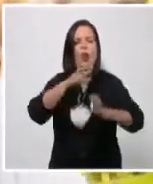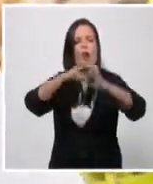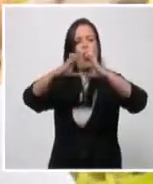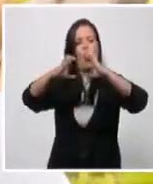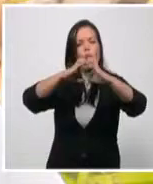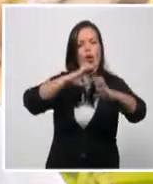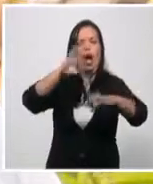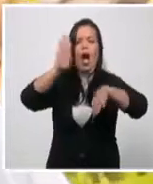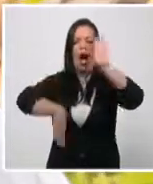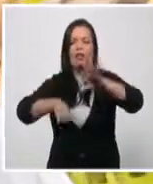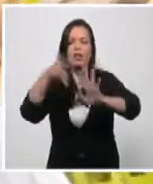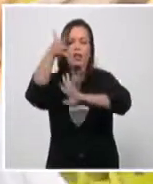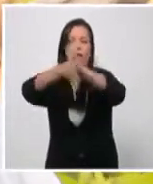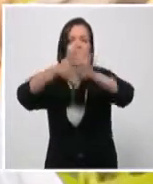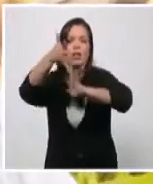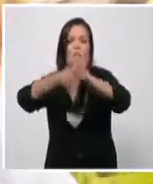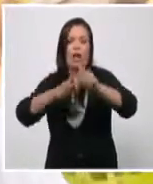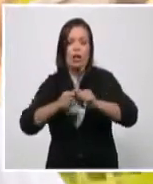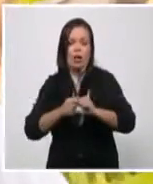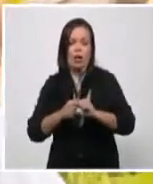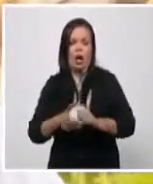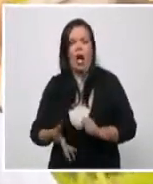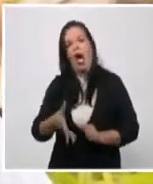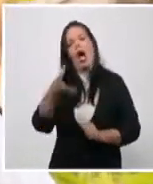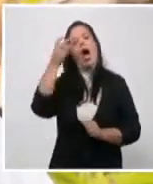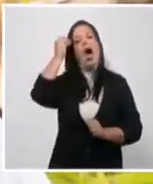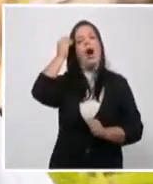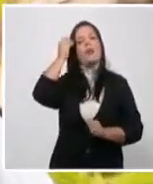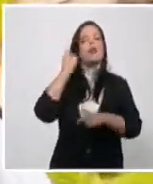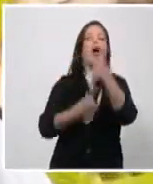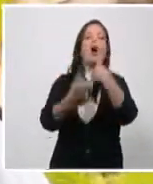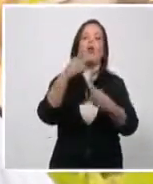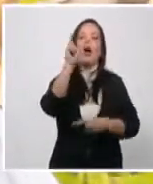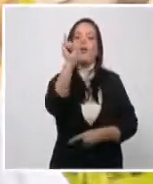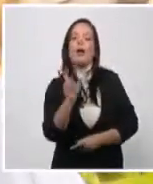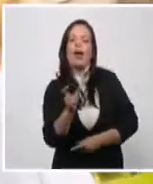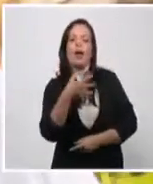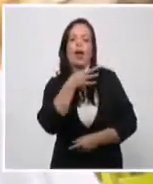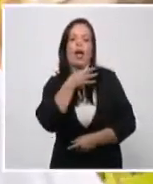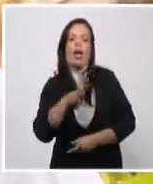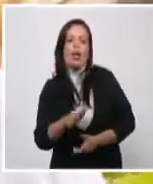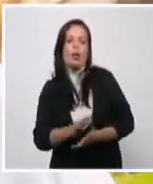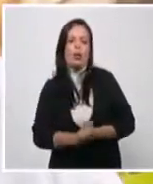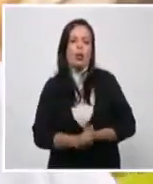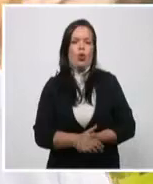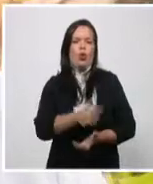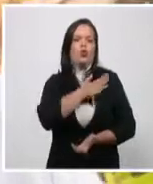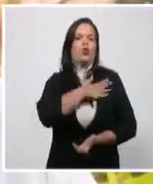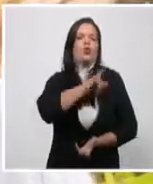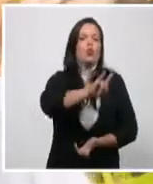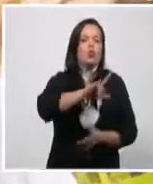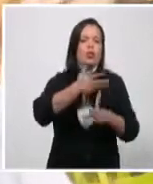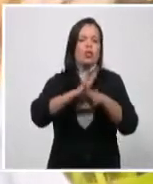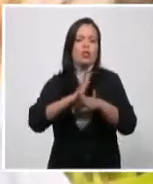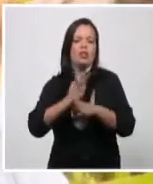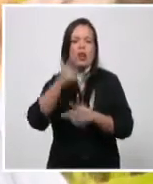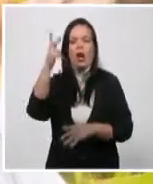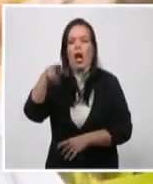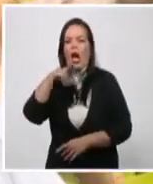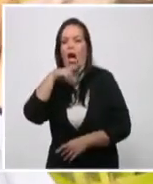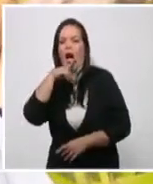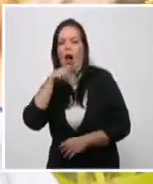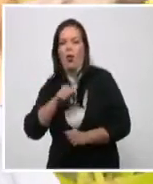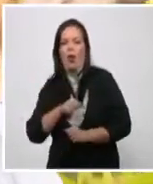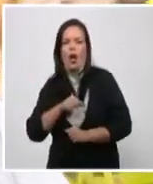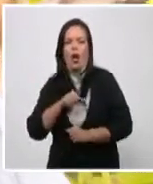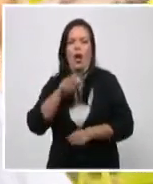señas a veces, aprendernos pequeñas palabras como su cuando pedían agua, que significa agua. Cuando nos ven y decir Cuba, sí,